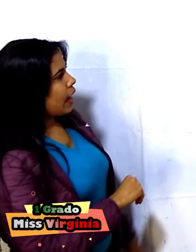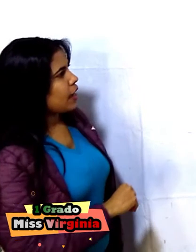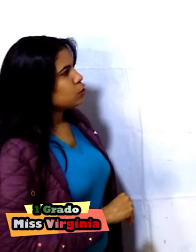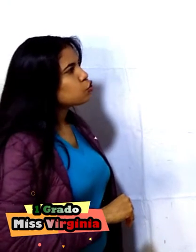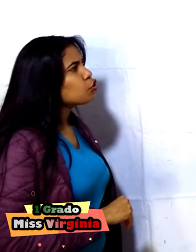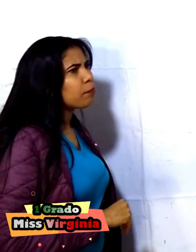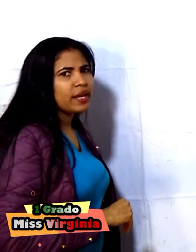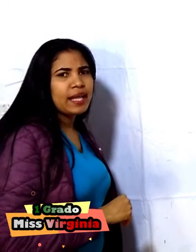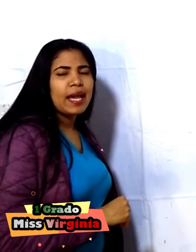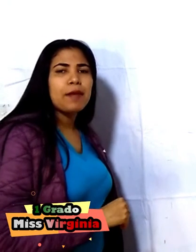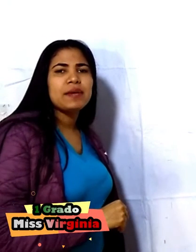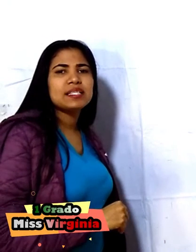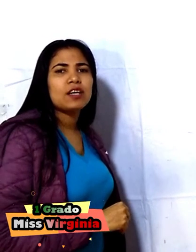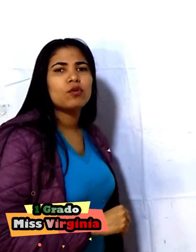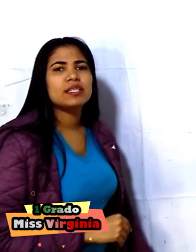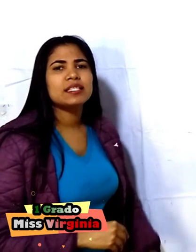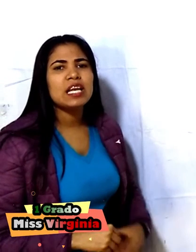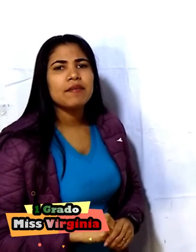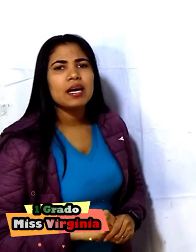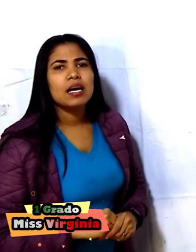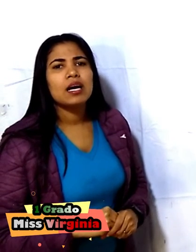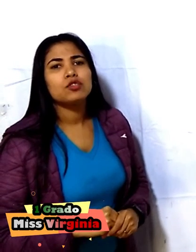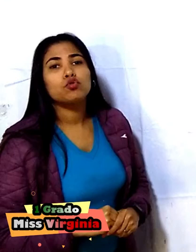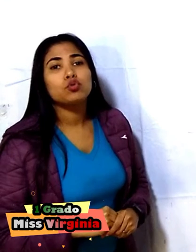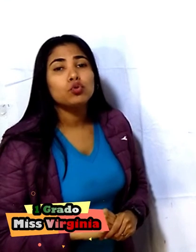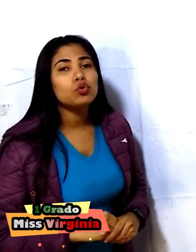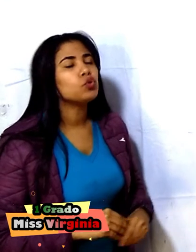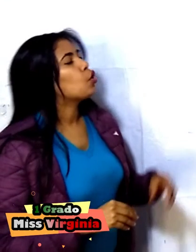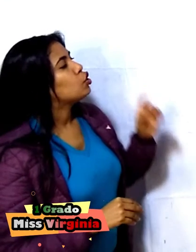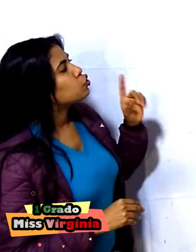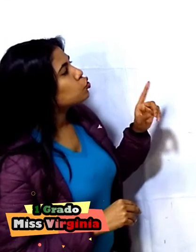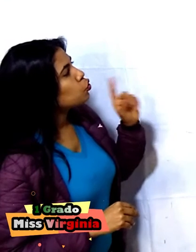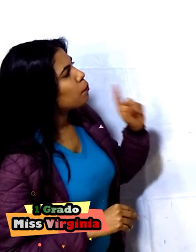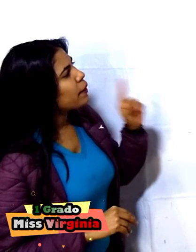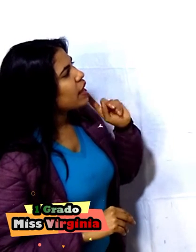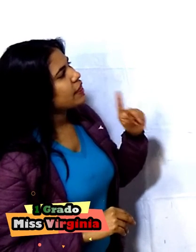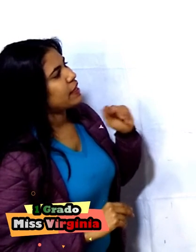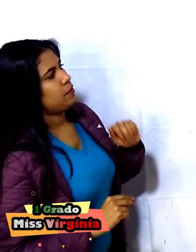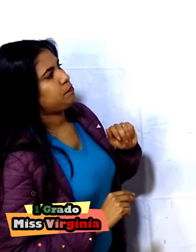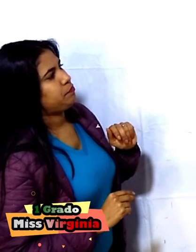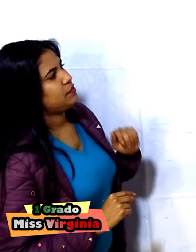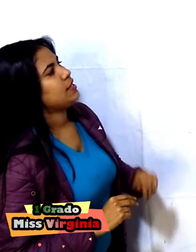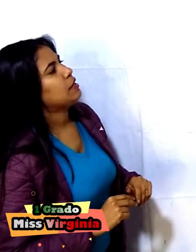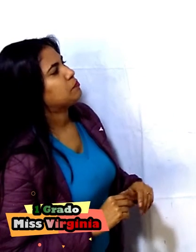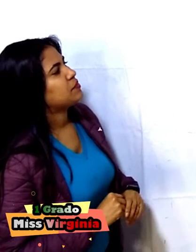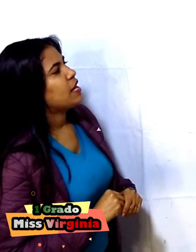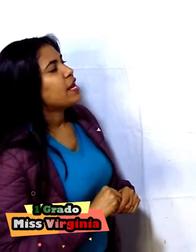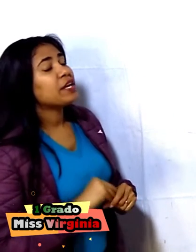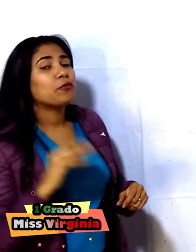chupeta. Chupeta empieza con la sílaba chu. Chupeta,